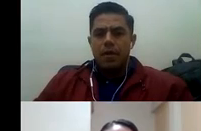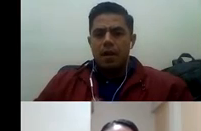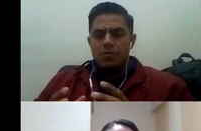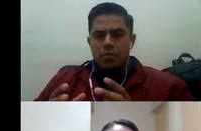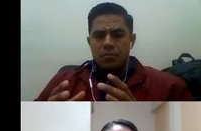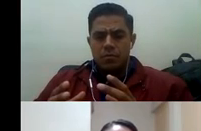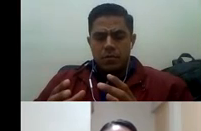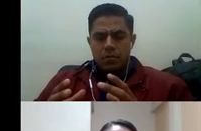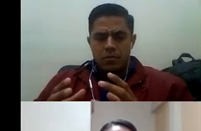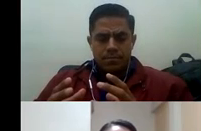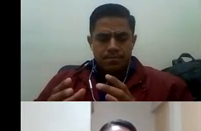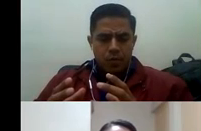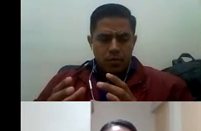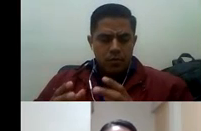fuera